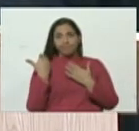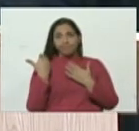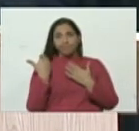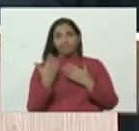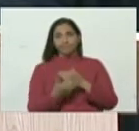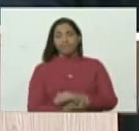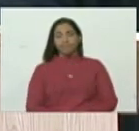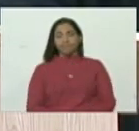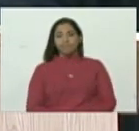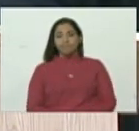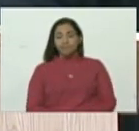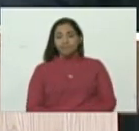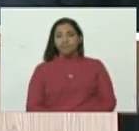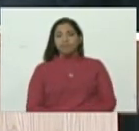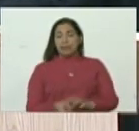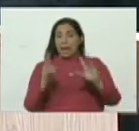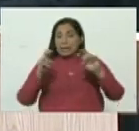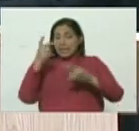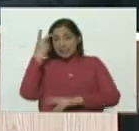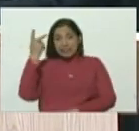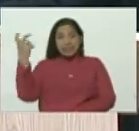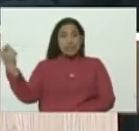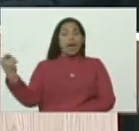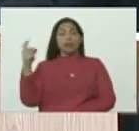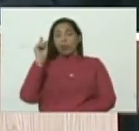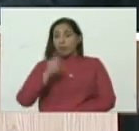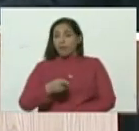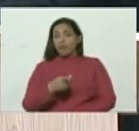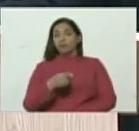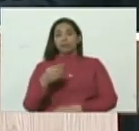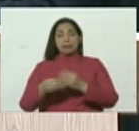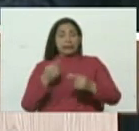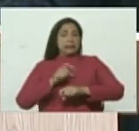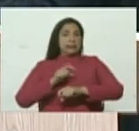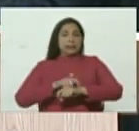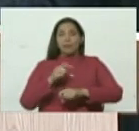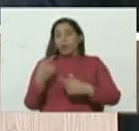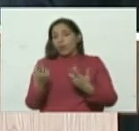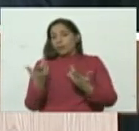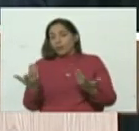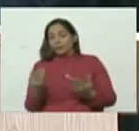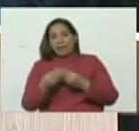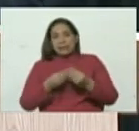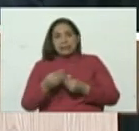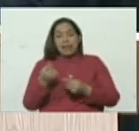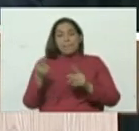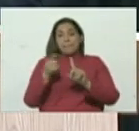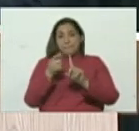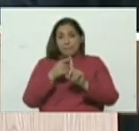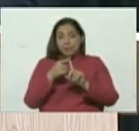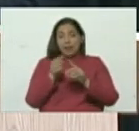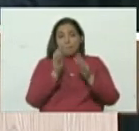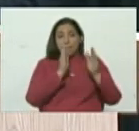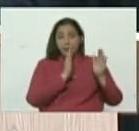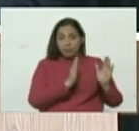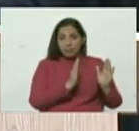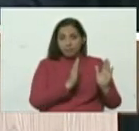Como para un análisis psiquiátrico, pero no lo vamos a hacer, no tenemos mucho tiempo para eso. Pero en la primera parte de